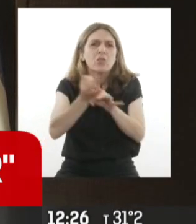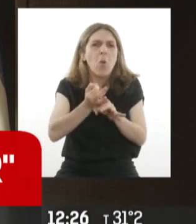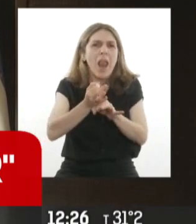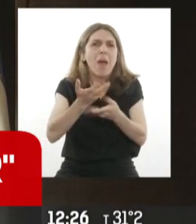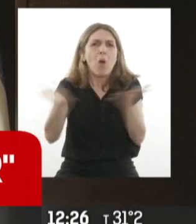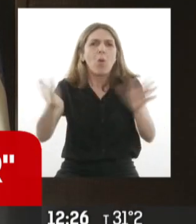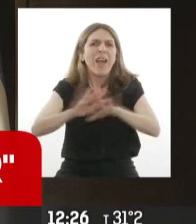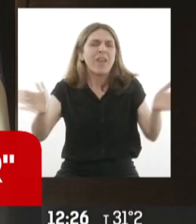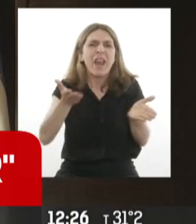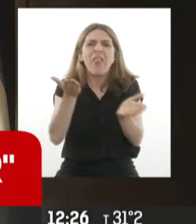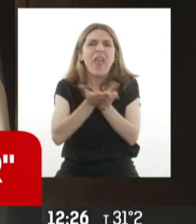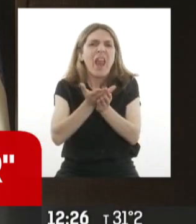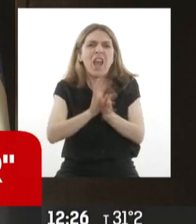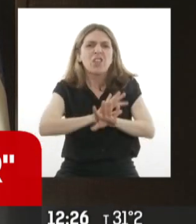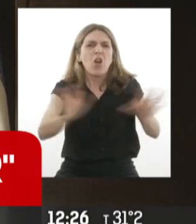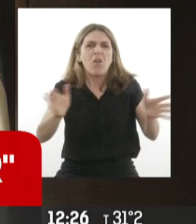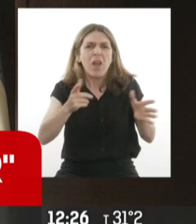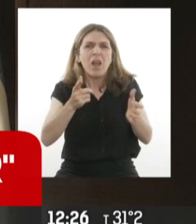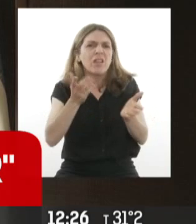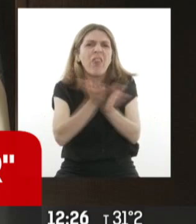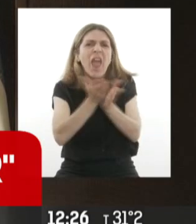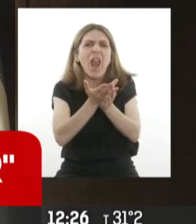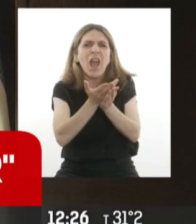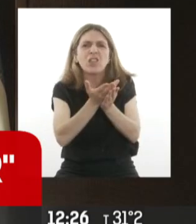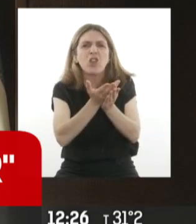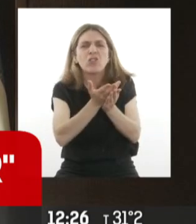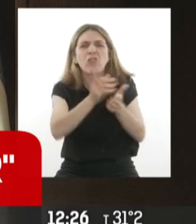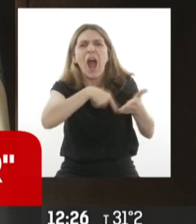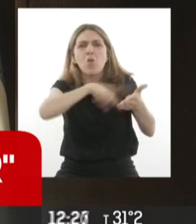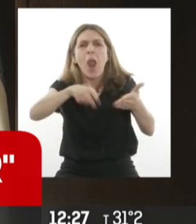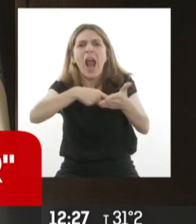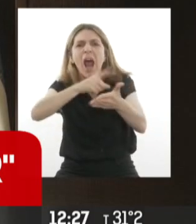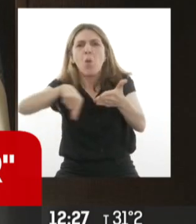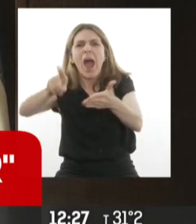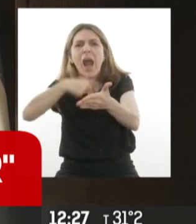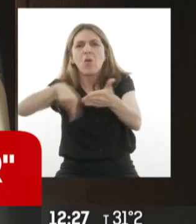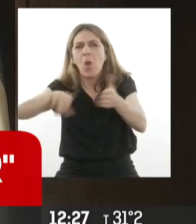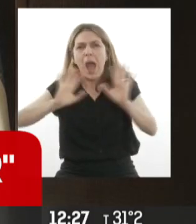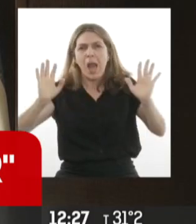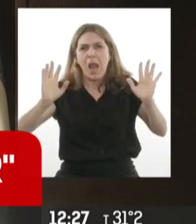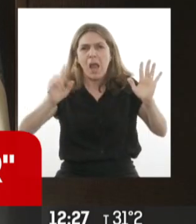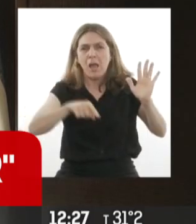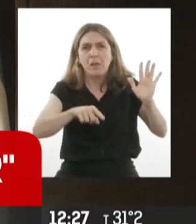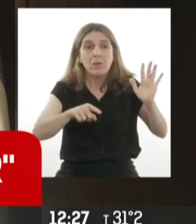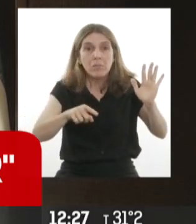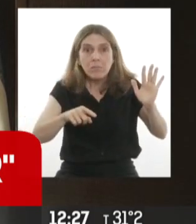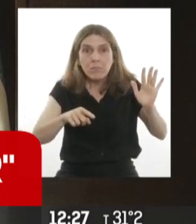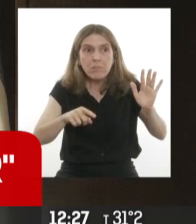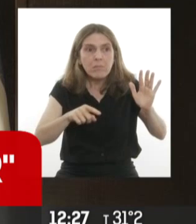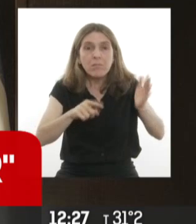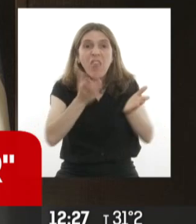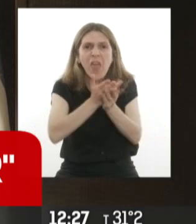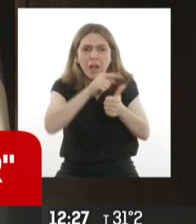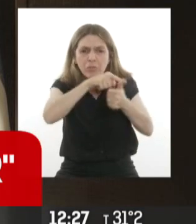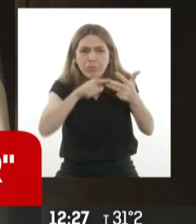era ajustar la economía y sacar derechos que tienen los argentinos. Uno de esos